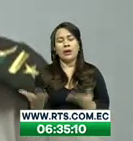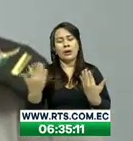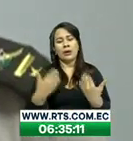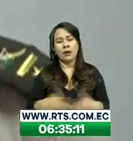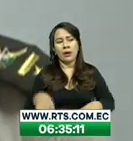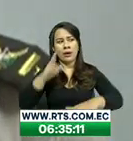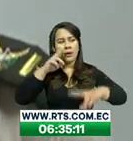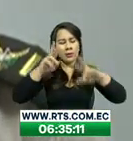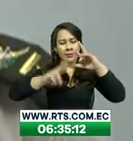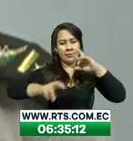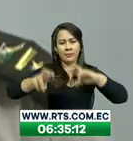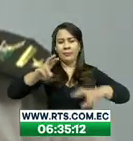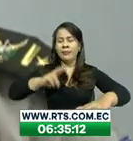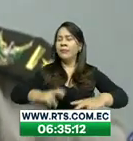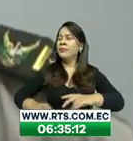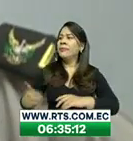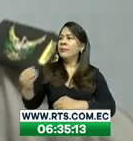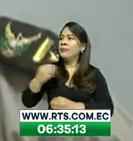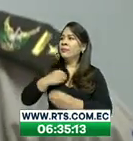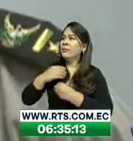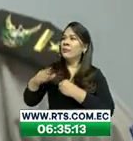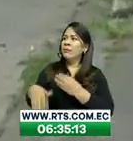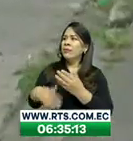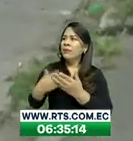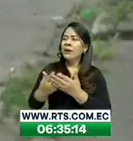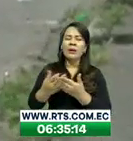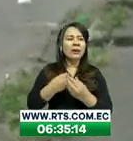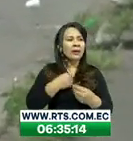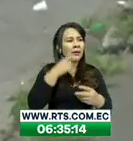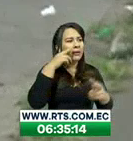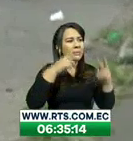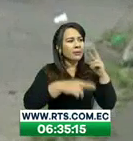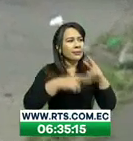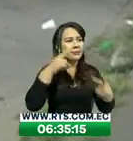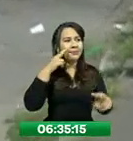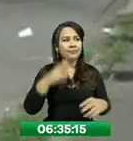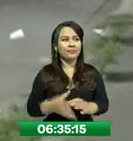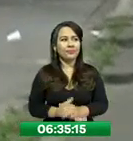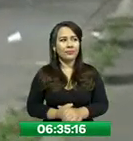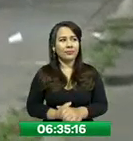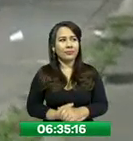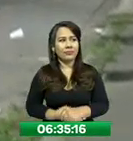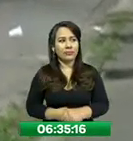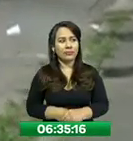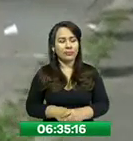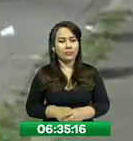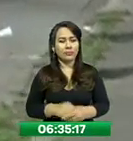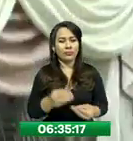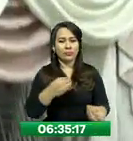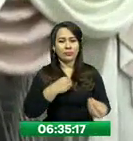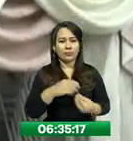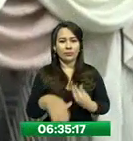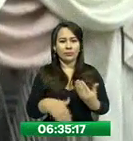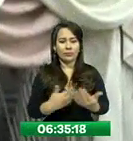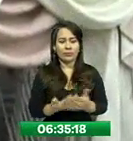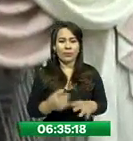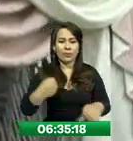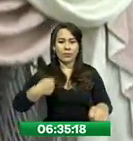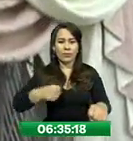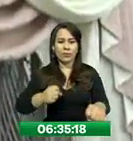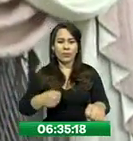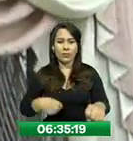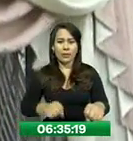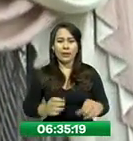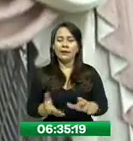manejando directamente la parte de la fiscalía. Durante la flagrancia, los uniformados retuvieron una moto y a un ciudadano para